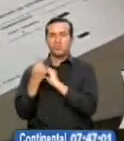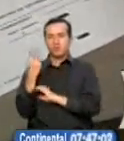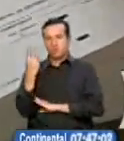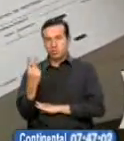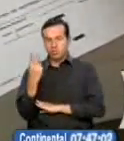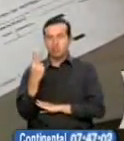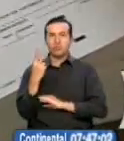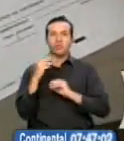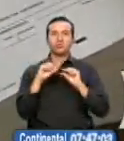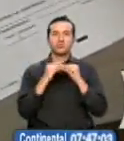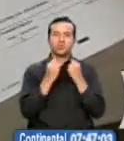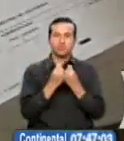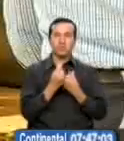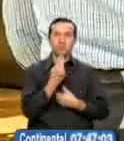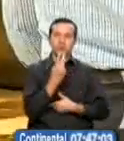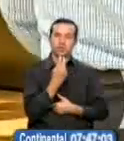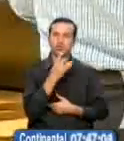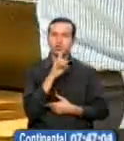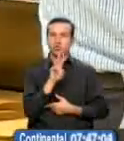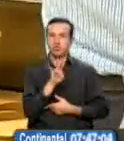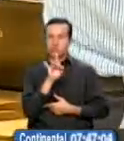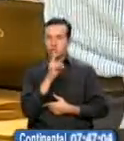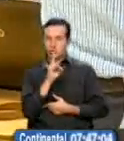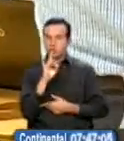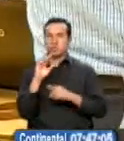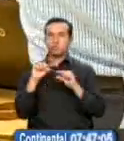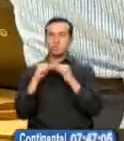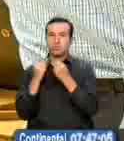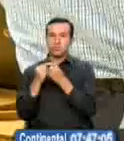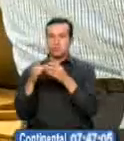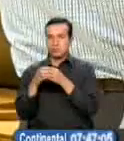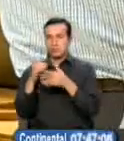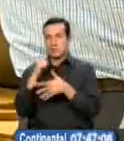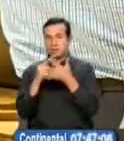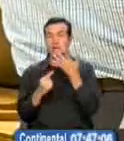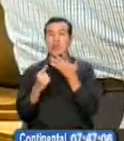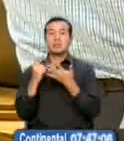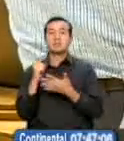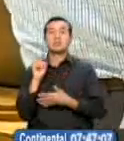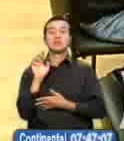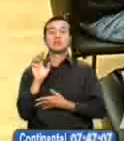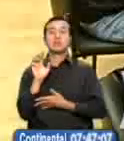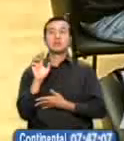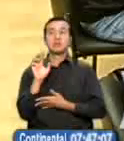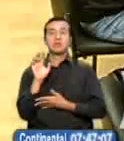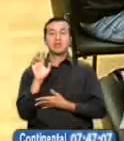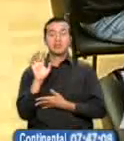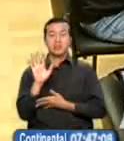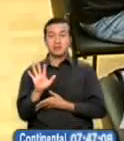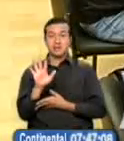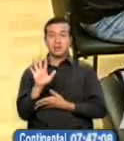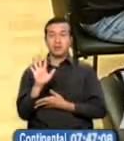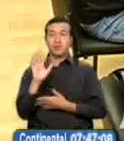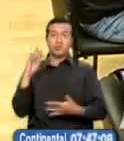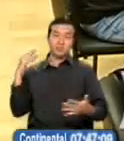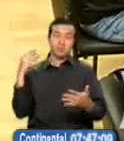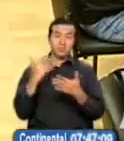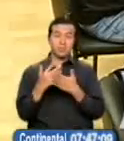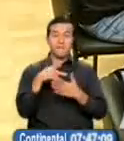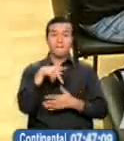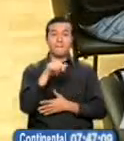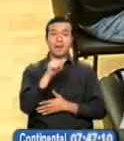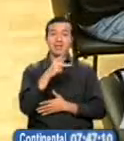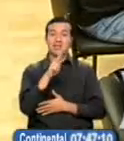Nacional, Fuerza Compromiso Social y Unión Ecuatoriana y Avanza. Hasta el momento se espera que la organización política Pachakutik